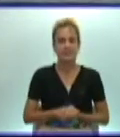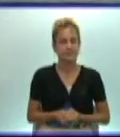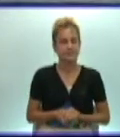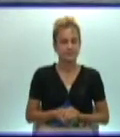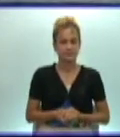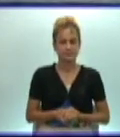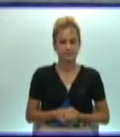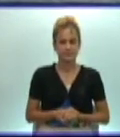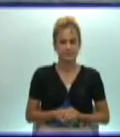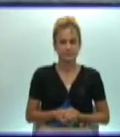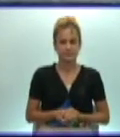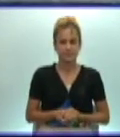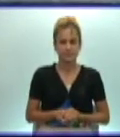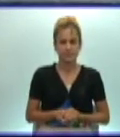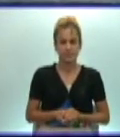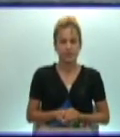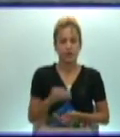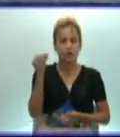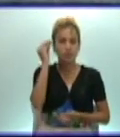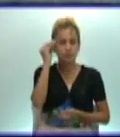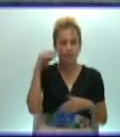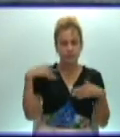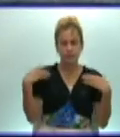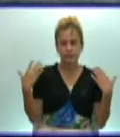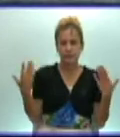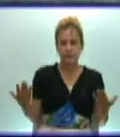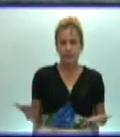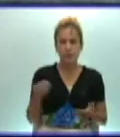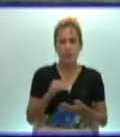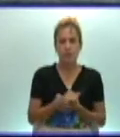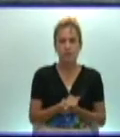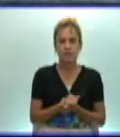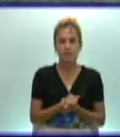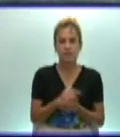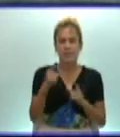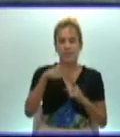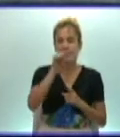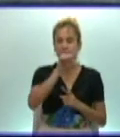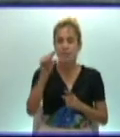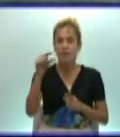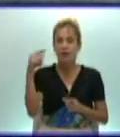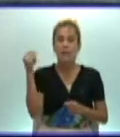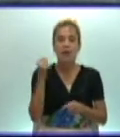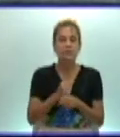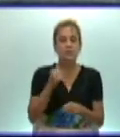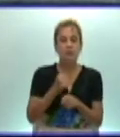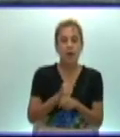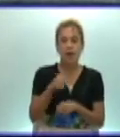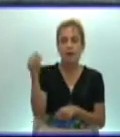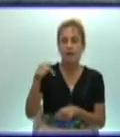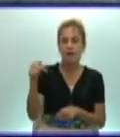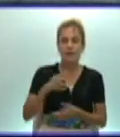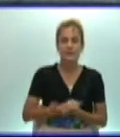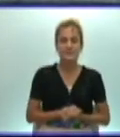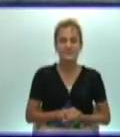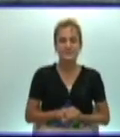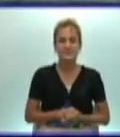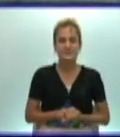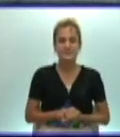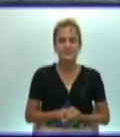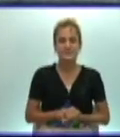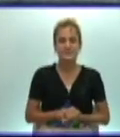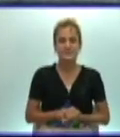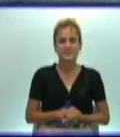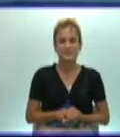espacios televisivos. Conozcamos entonces cuáles son los temas a trabajar en esta emisión.